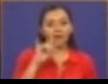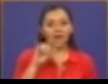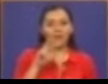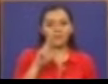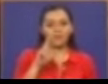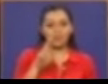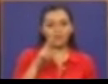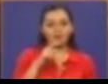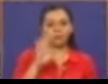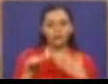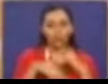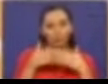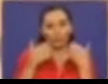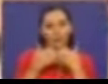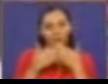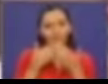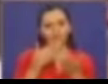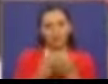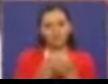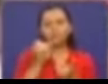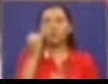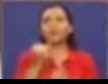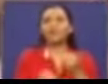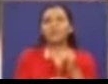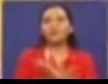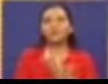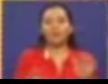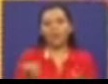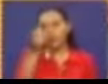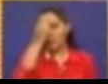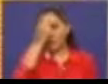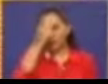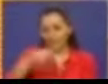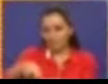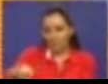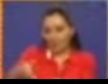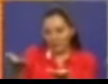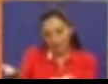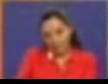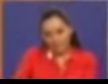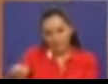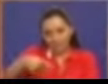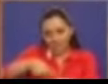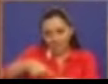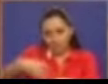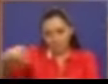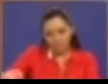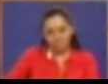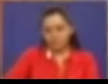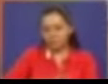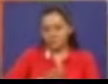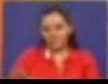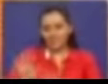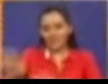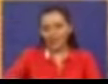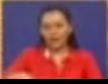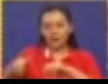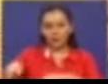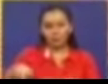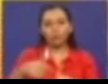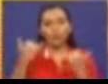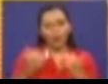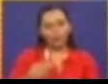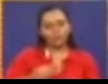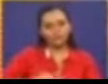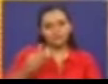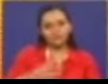equipo. Por fin estamos pagando la deuda con nuestro sector agropecuario. Por fin se está